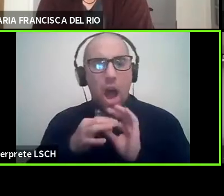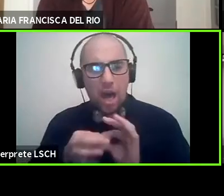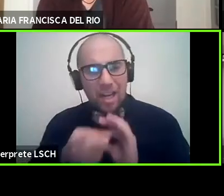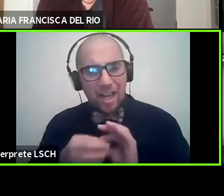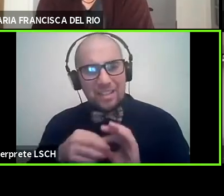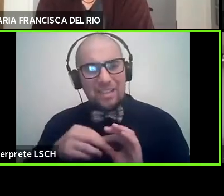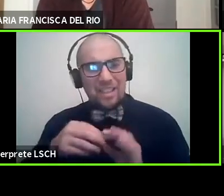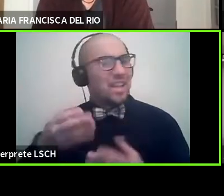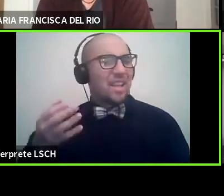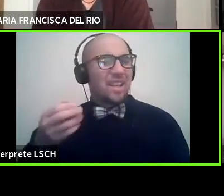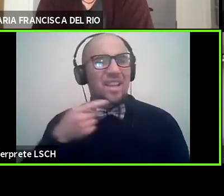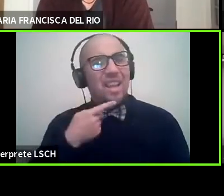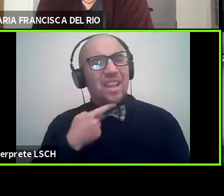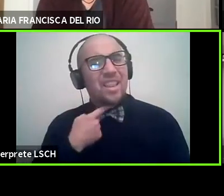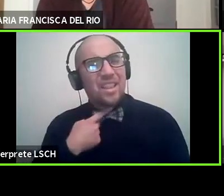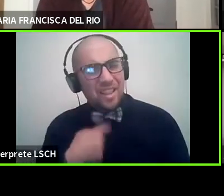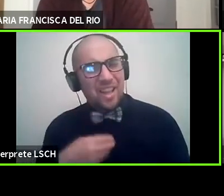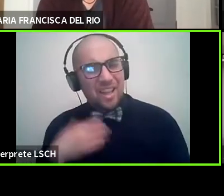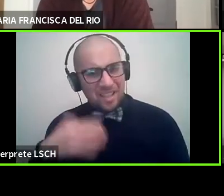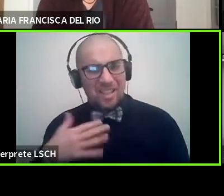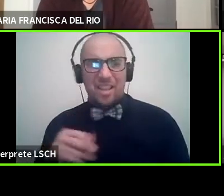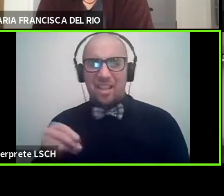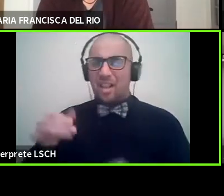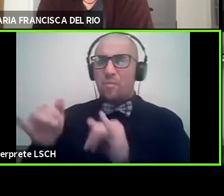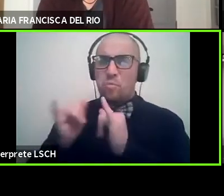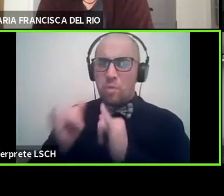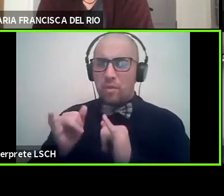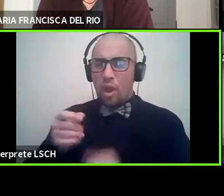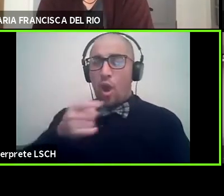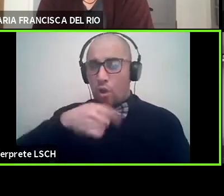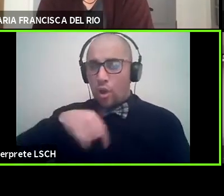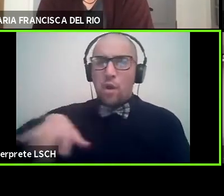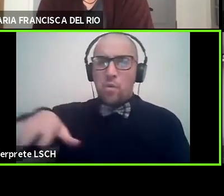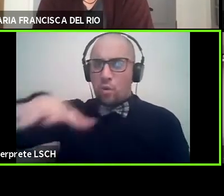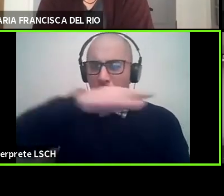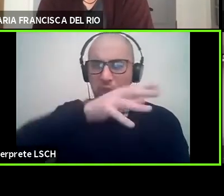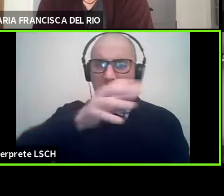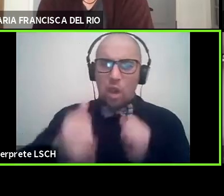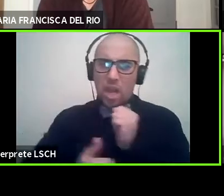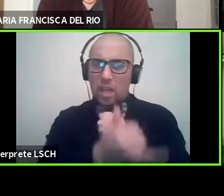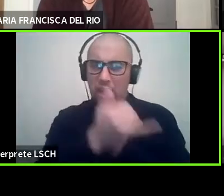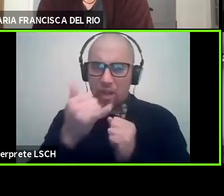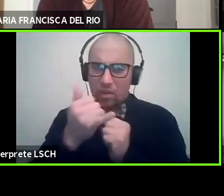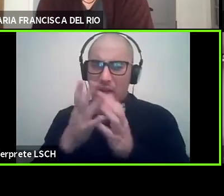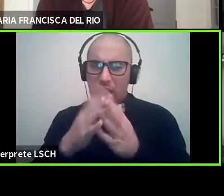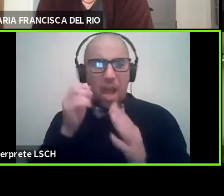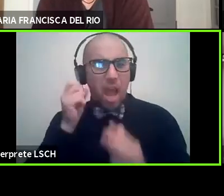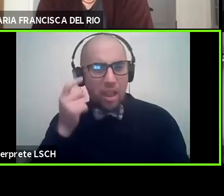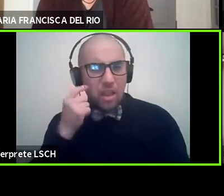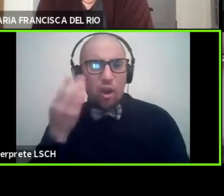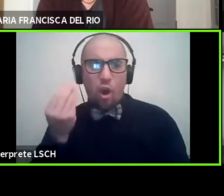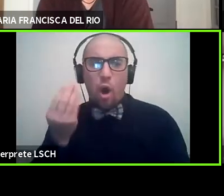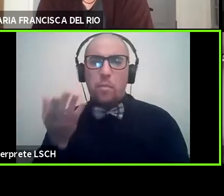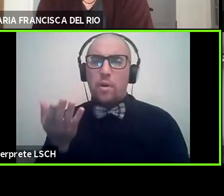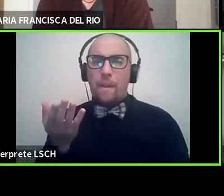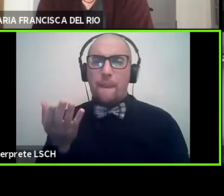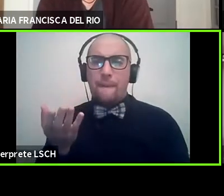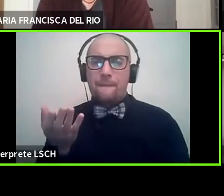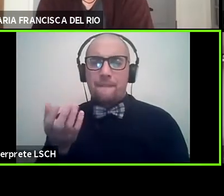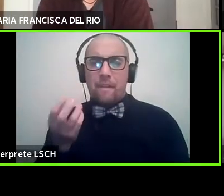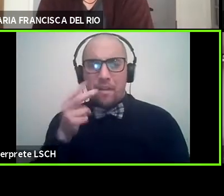Francisca, realmente, o sea, la información, tener un contexto internacional, entender lo que está pasando y cómo cosas